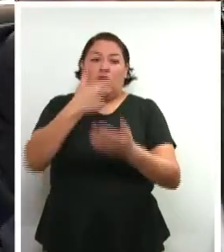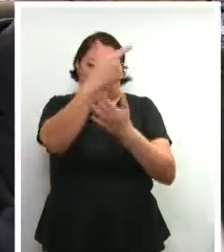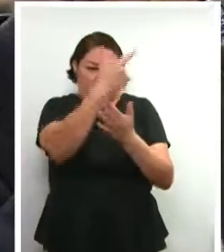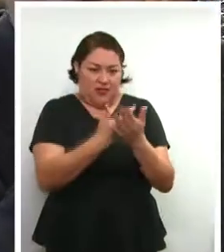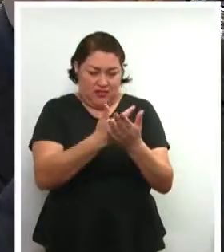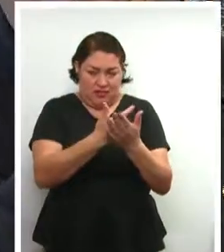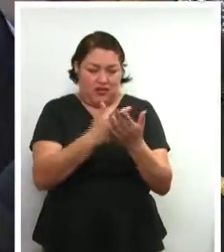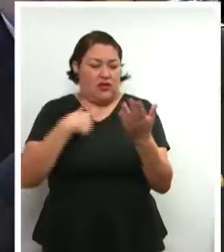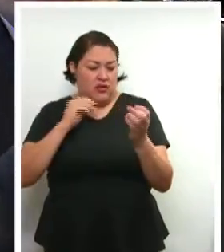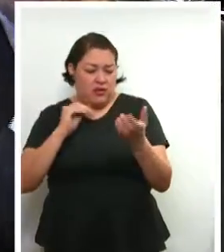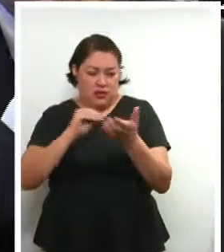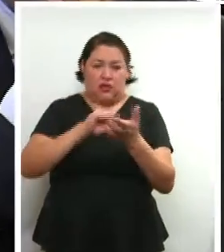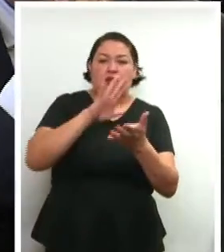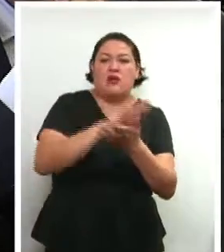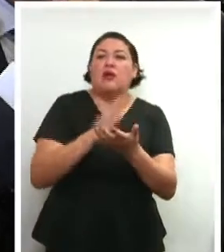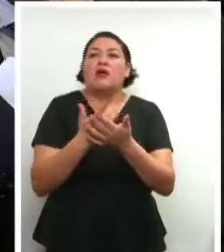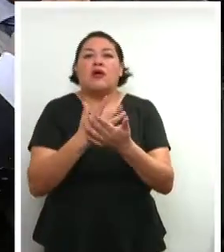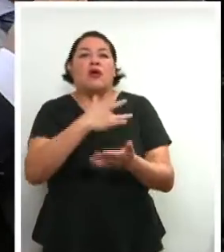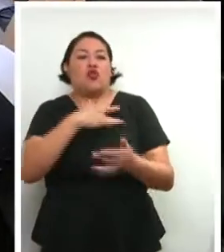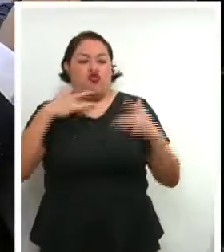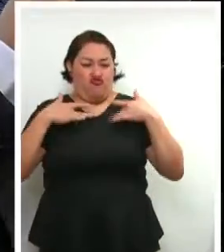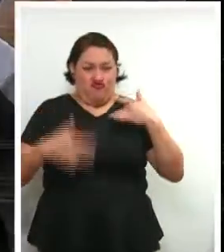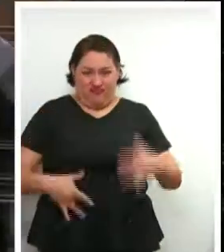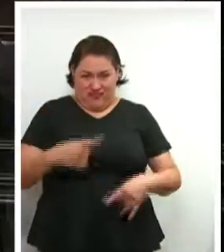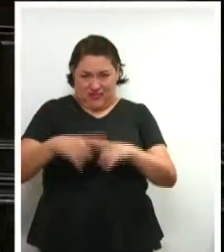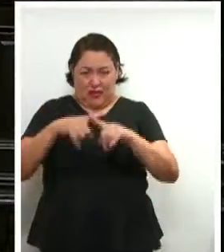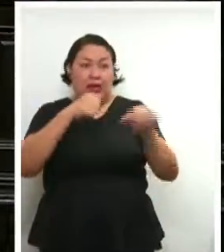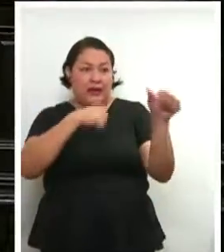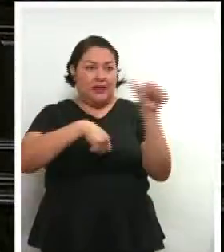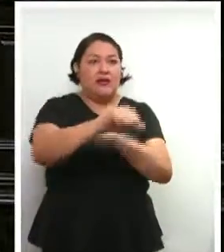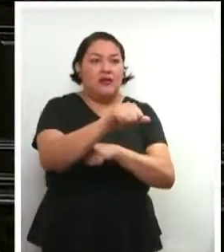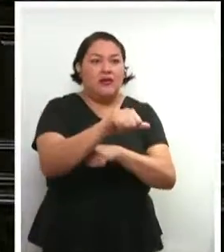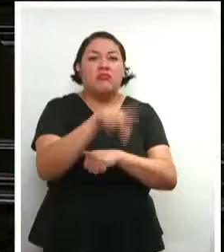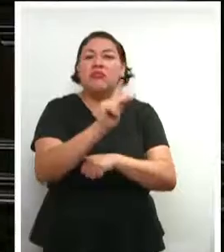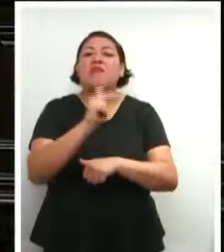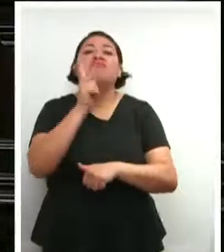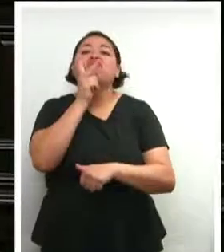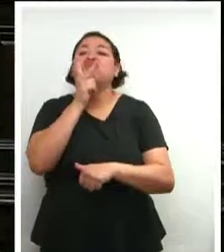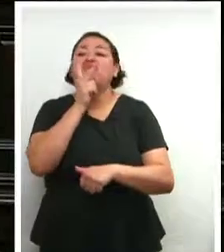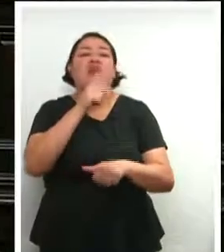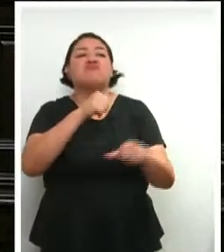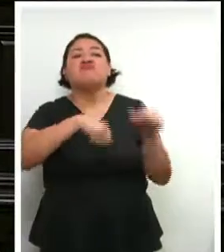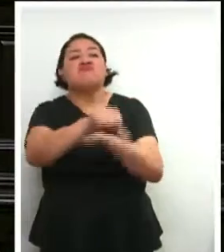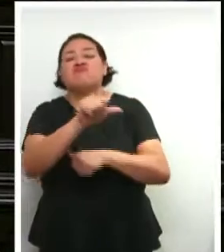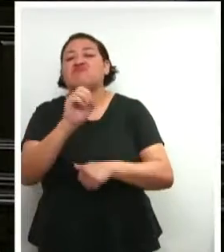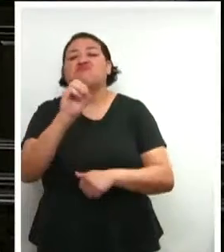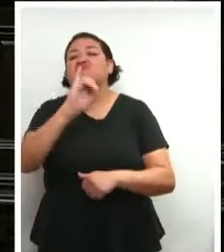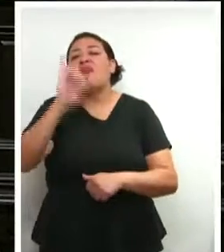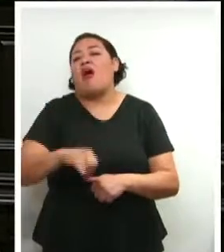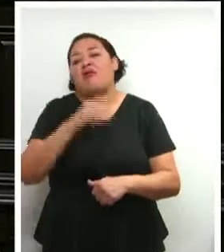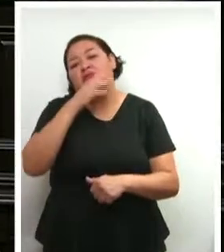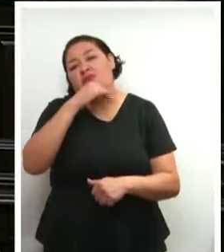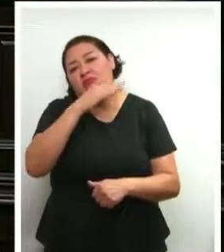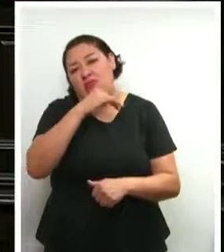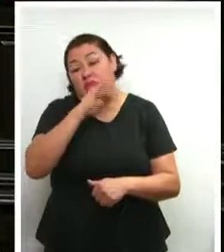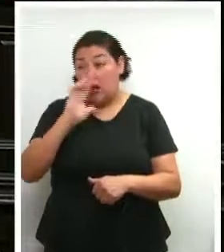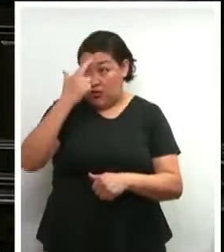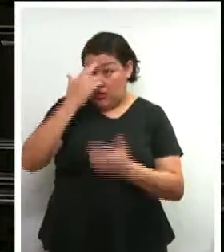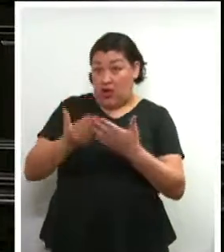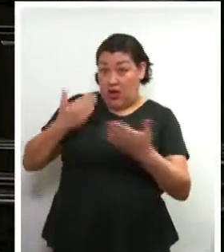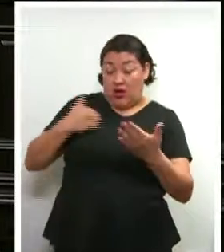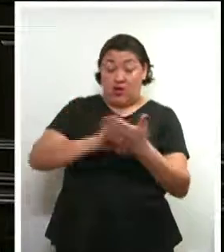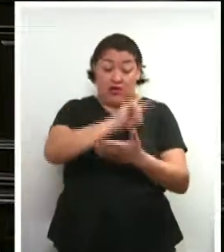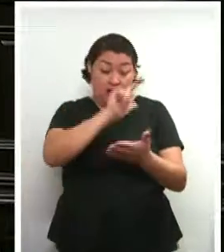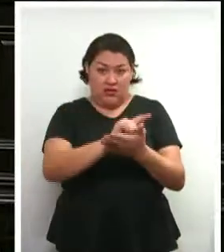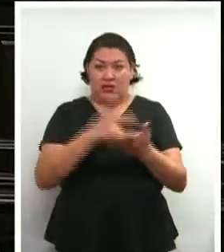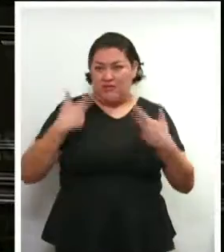que nunca pudo recibir. En los últimos años, la donación de trasplantes de órganos y tejidos de personas